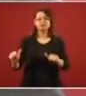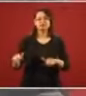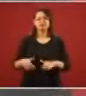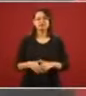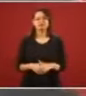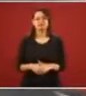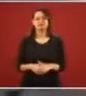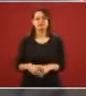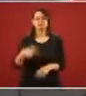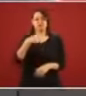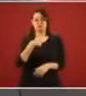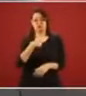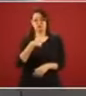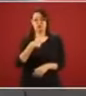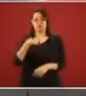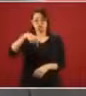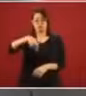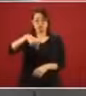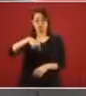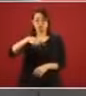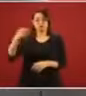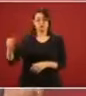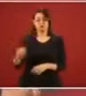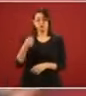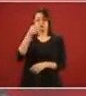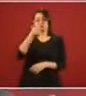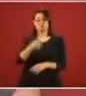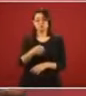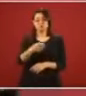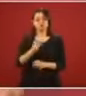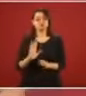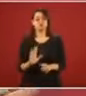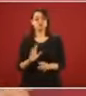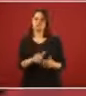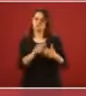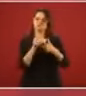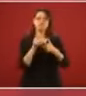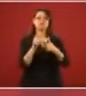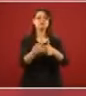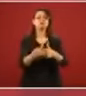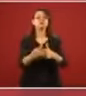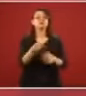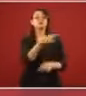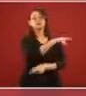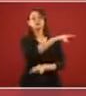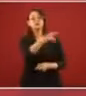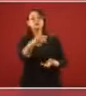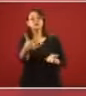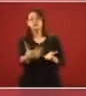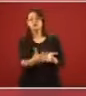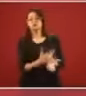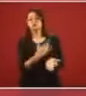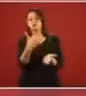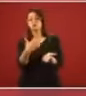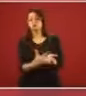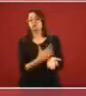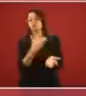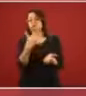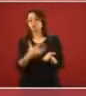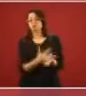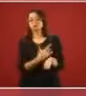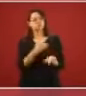Yo estoy aquí mientras tenga apoyo de los ciudadanos. Por